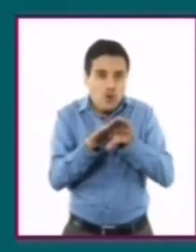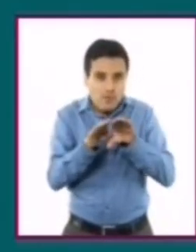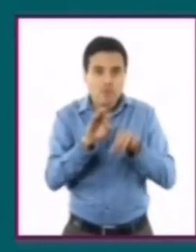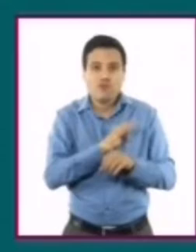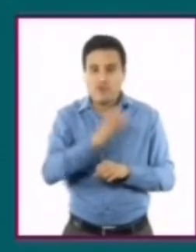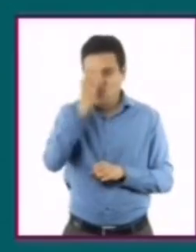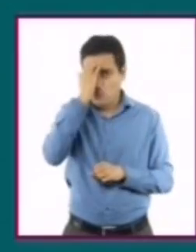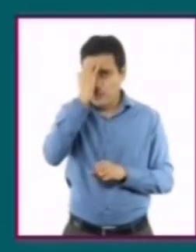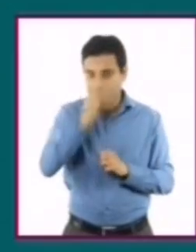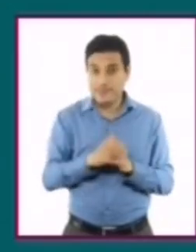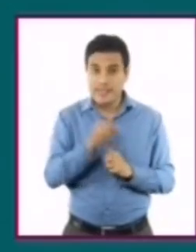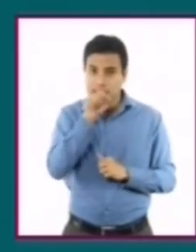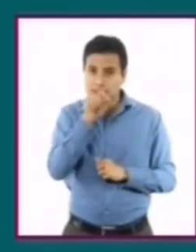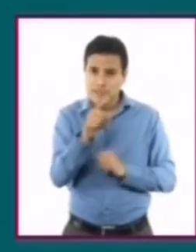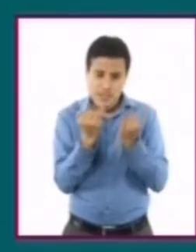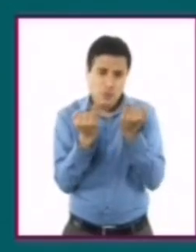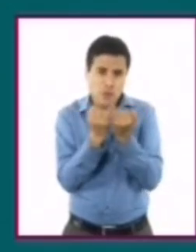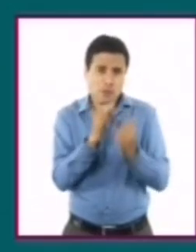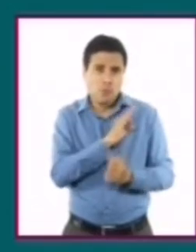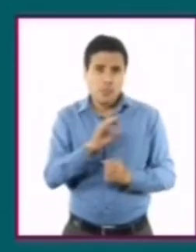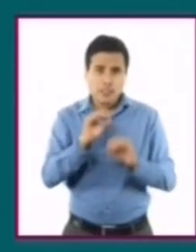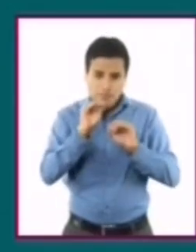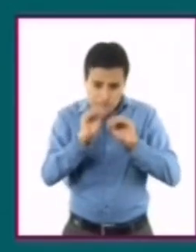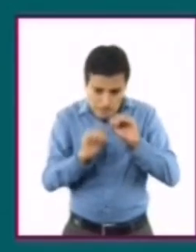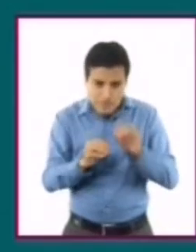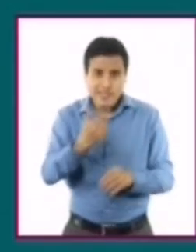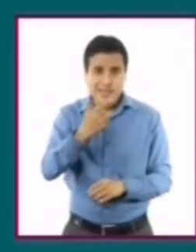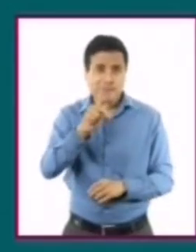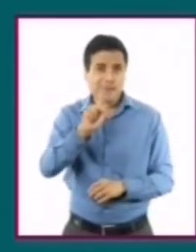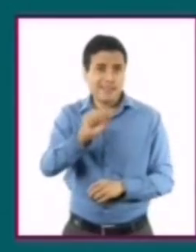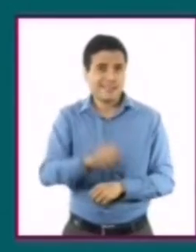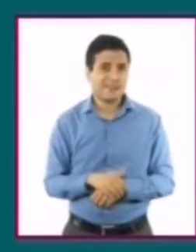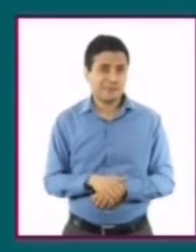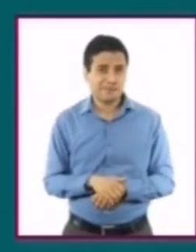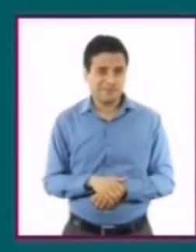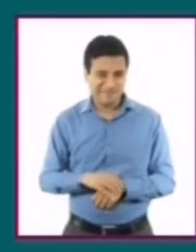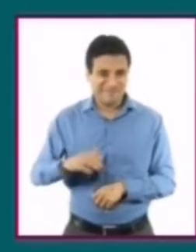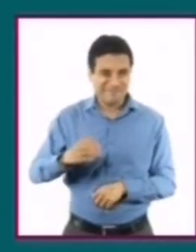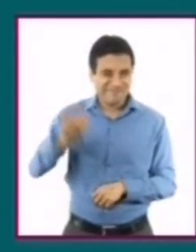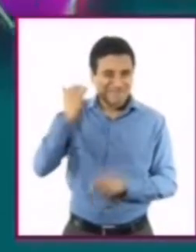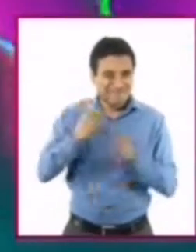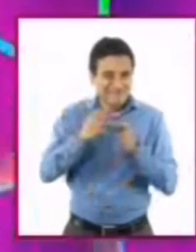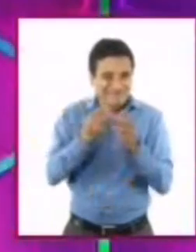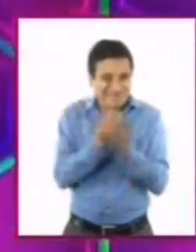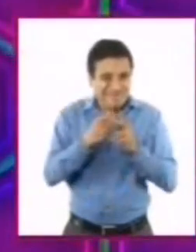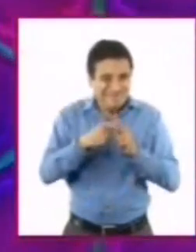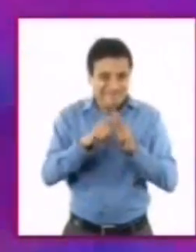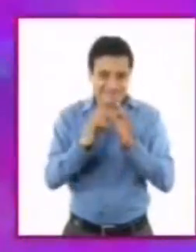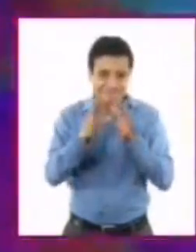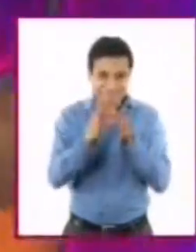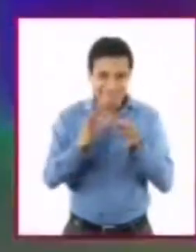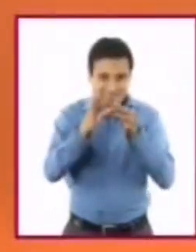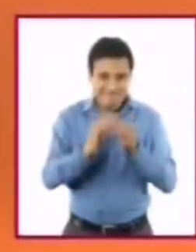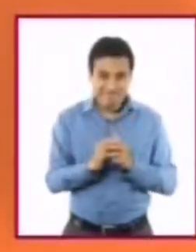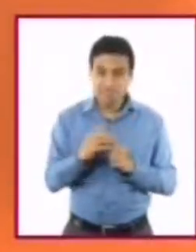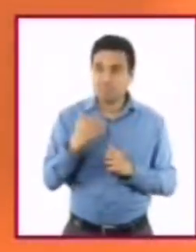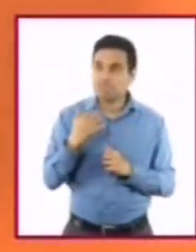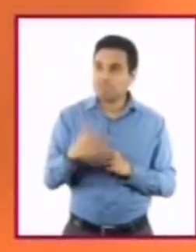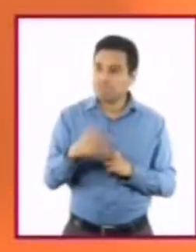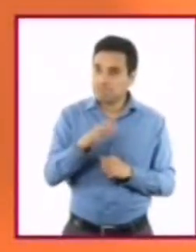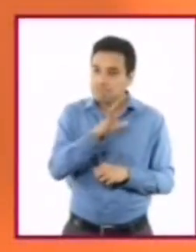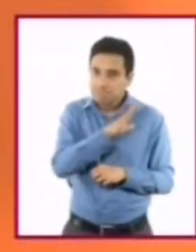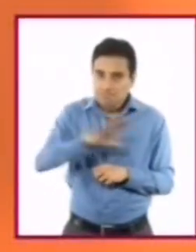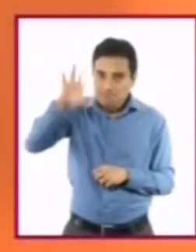más prácticas, como la tecnología de GPS, de la que hablamos al inicio de la sesión. Asombroso. Ha sido